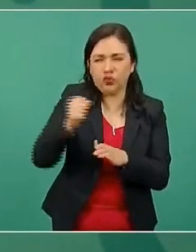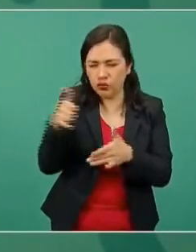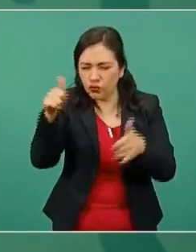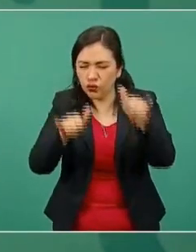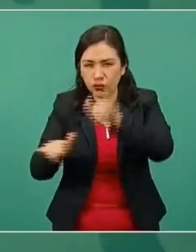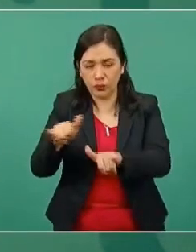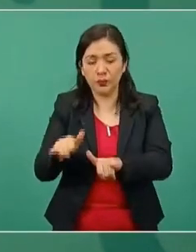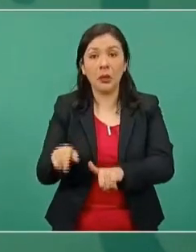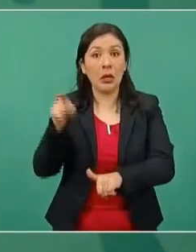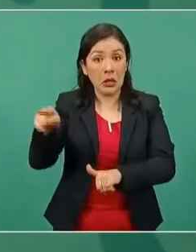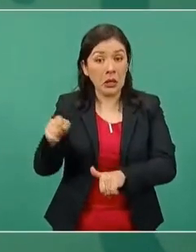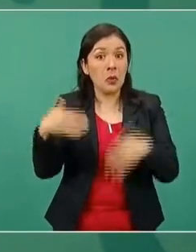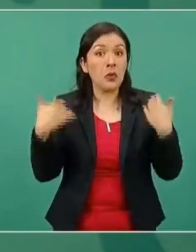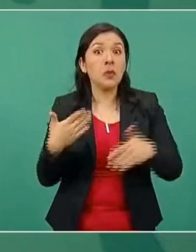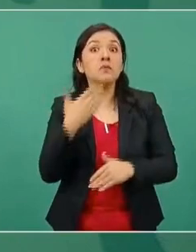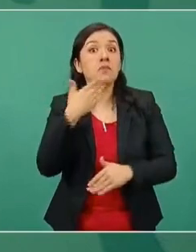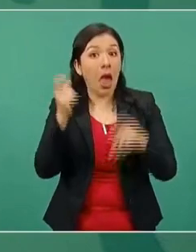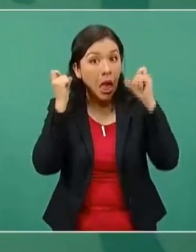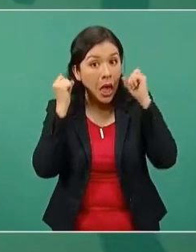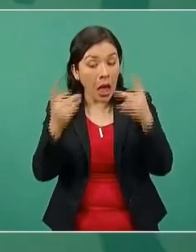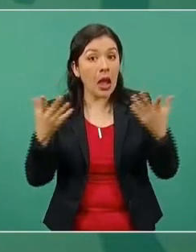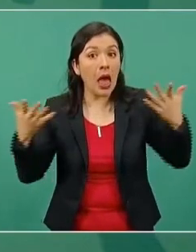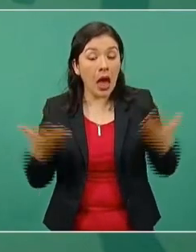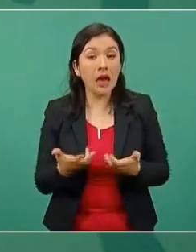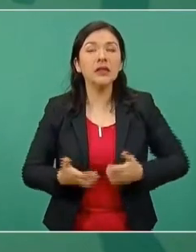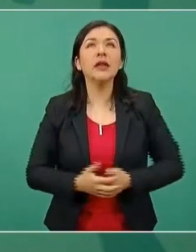Fue un acierto.